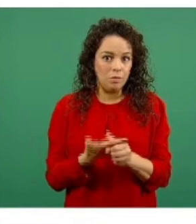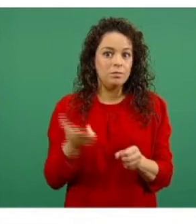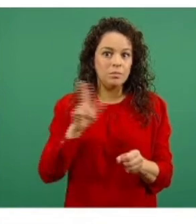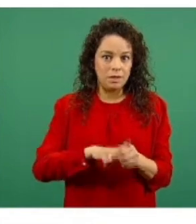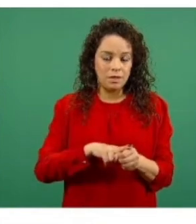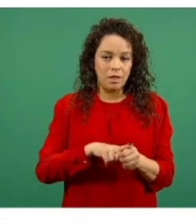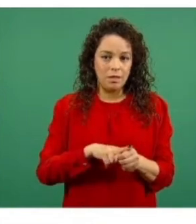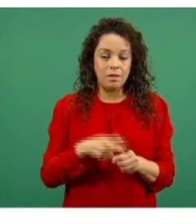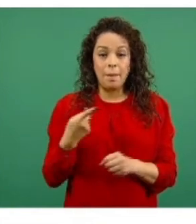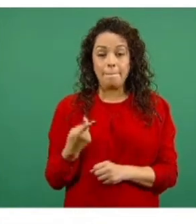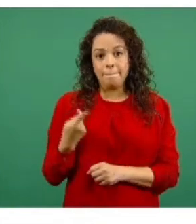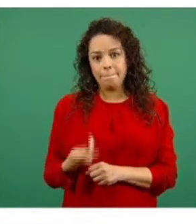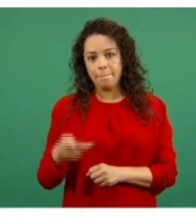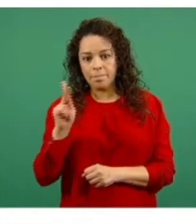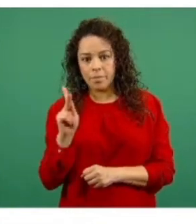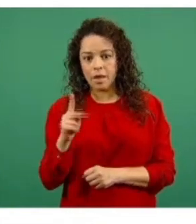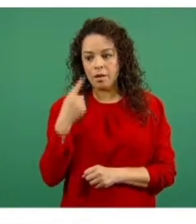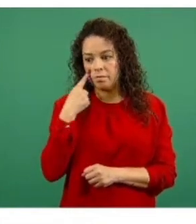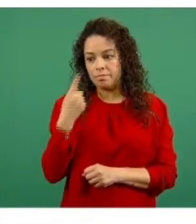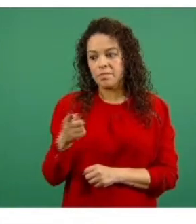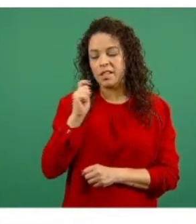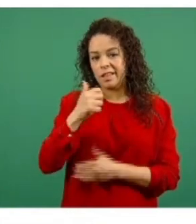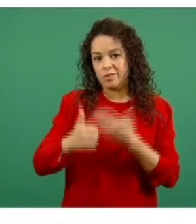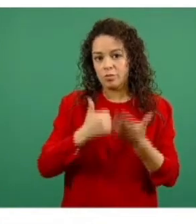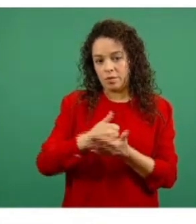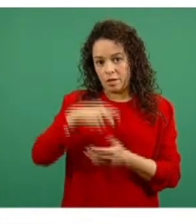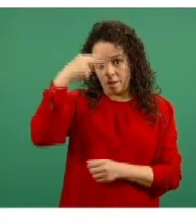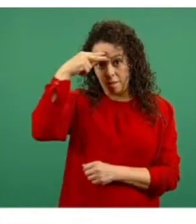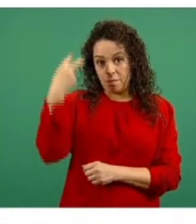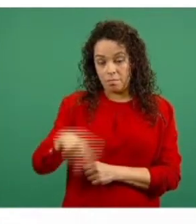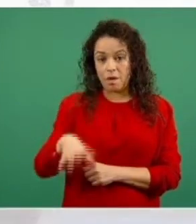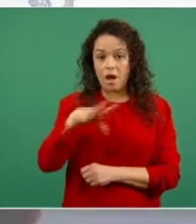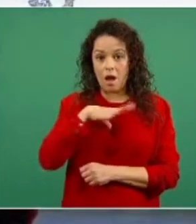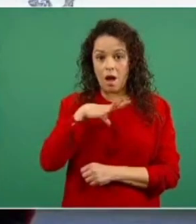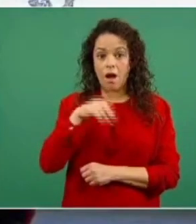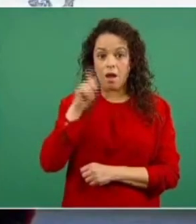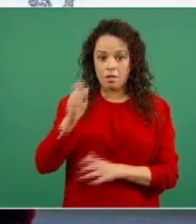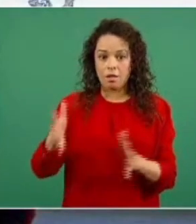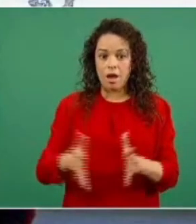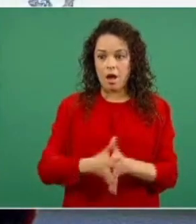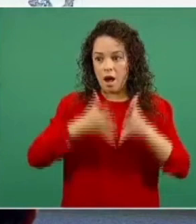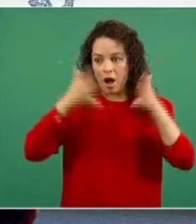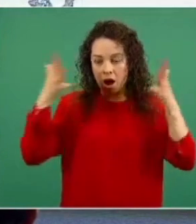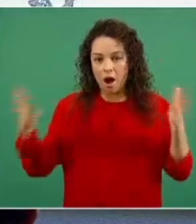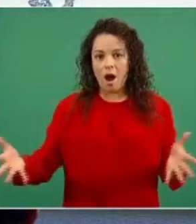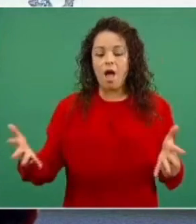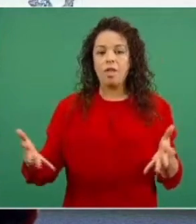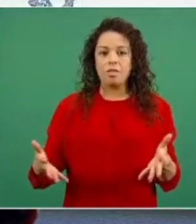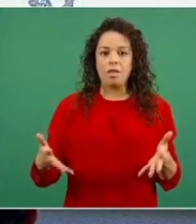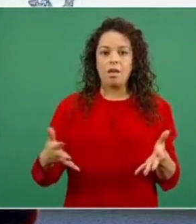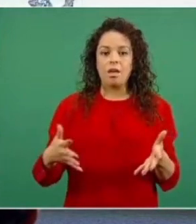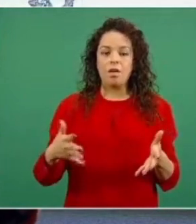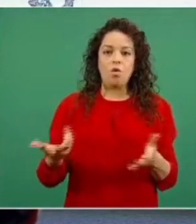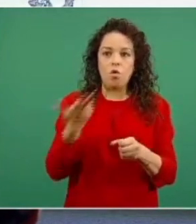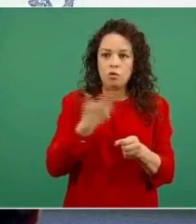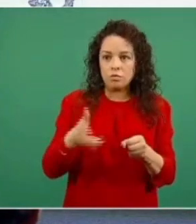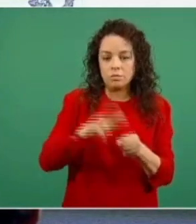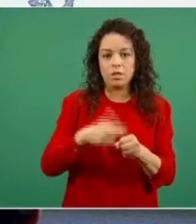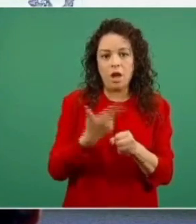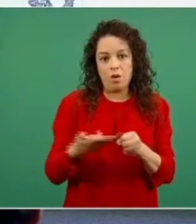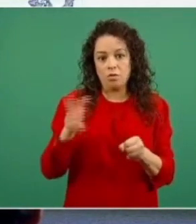También considerar que la Ciudad de México tiene una capacidad hospitalaria muy grande, por eso es de 10%, aunque es